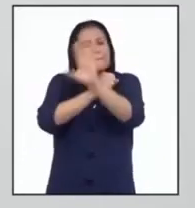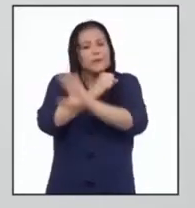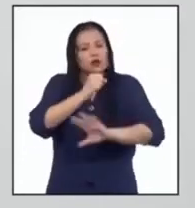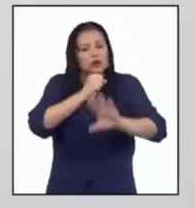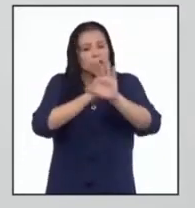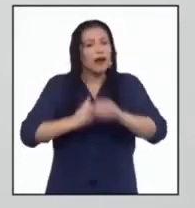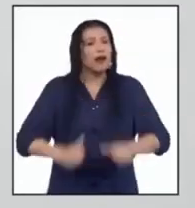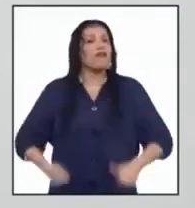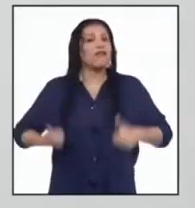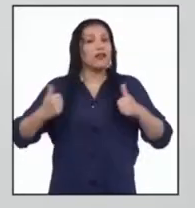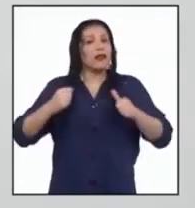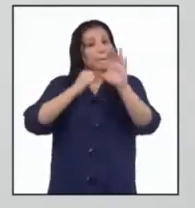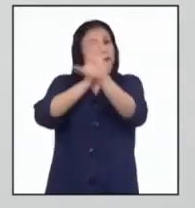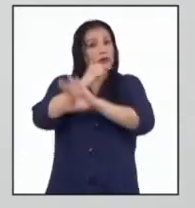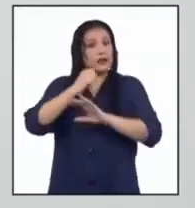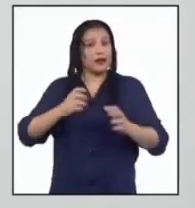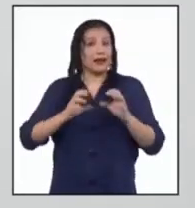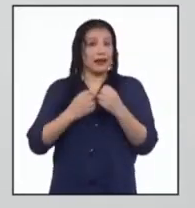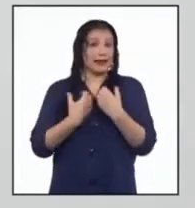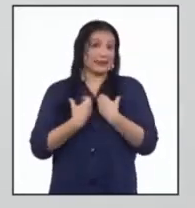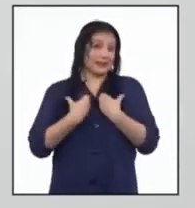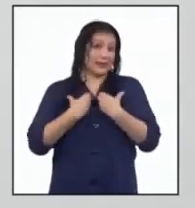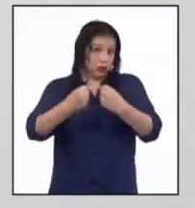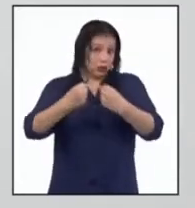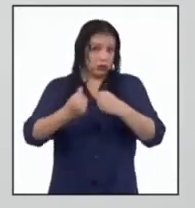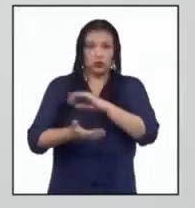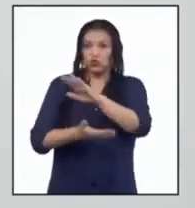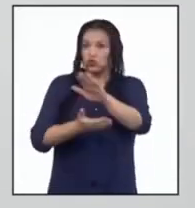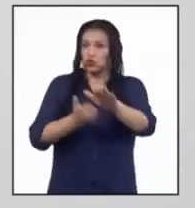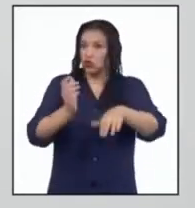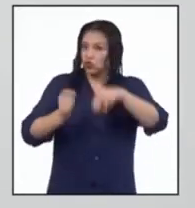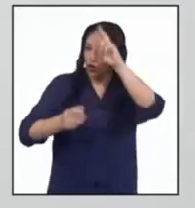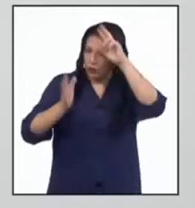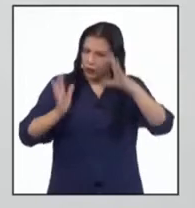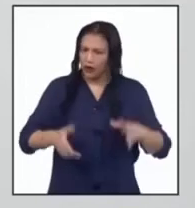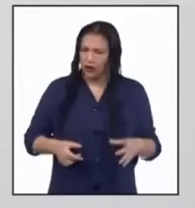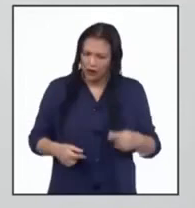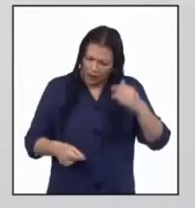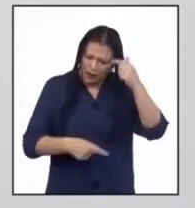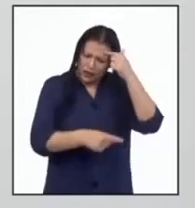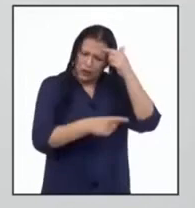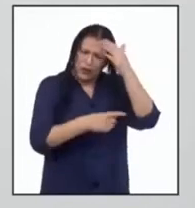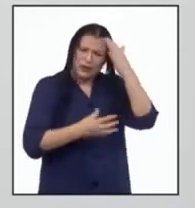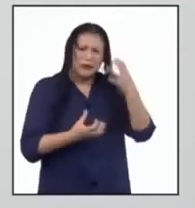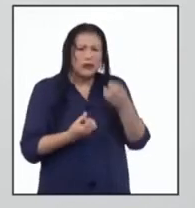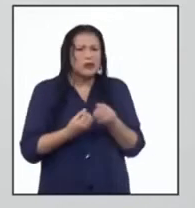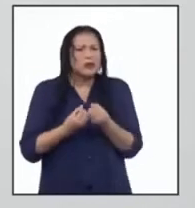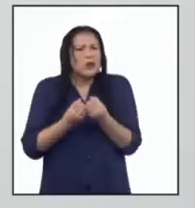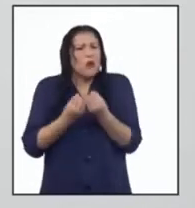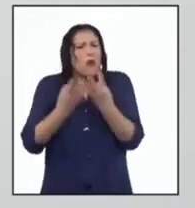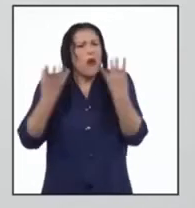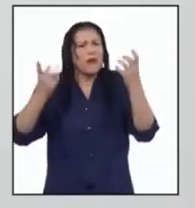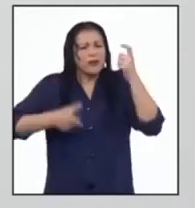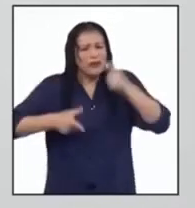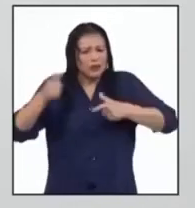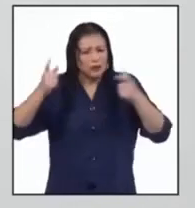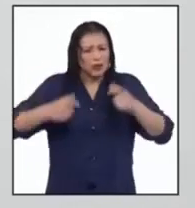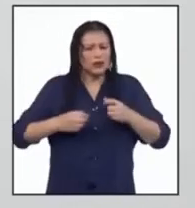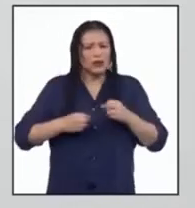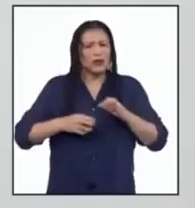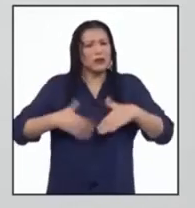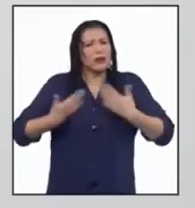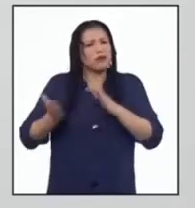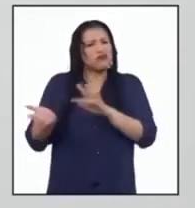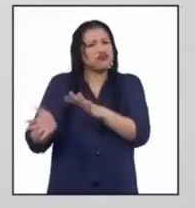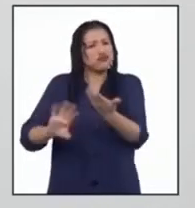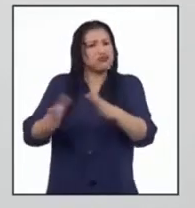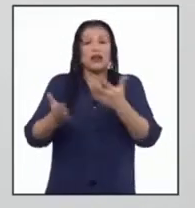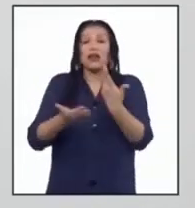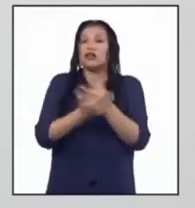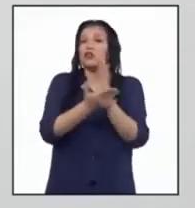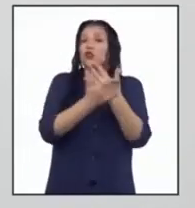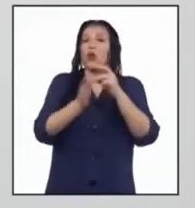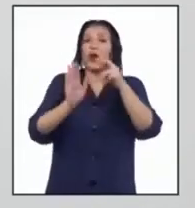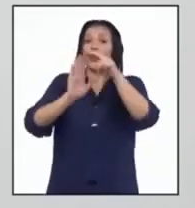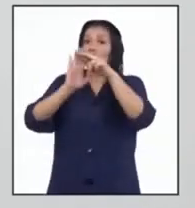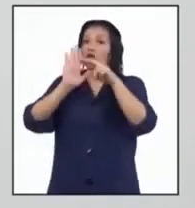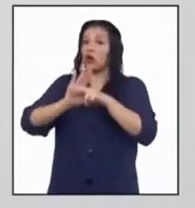la salud de todos. ¿Ya sabes cuánta gente podría morir si no se tiene medidas de